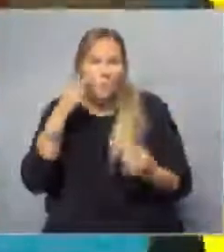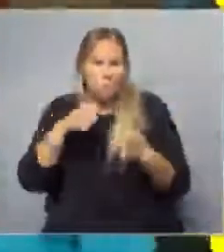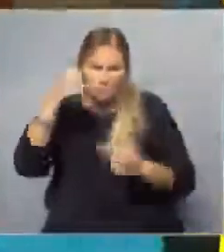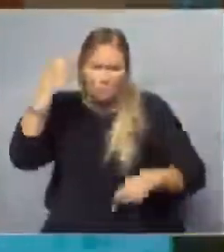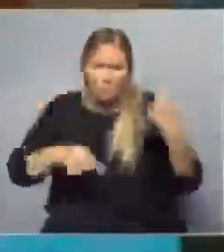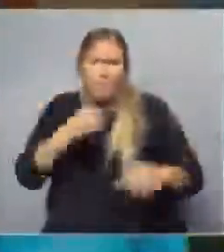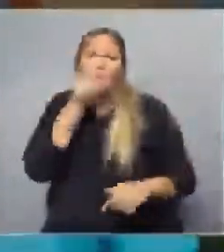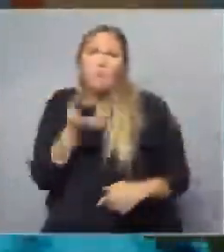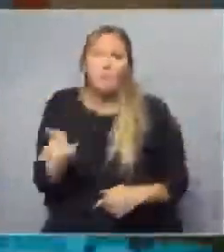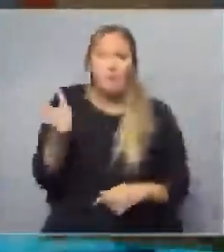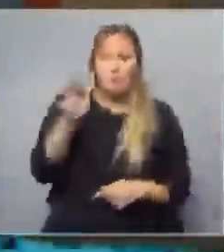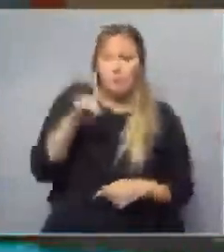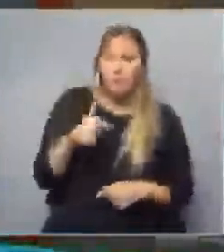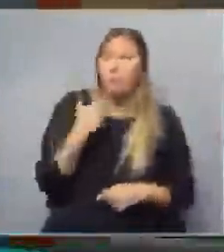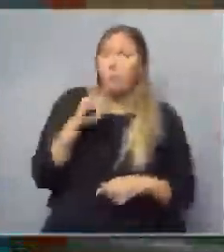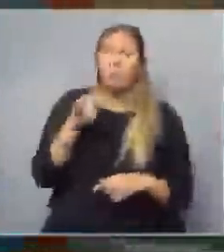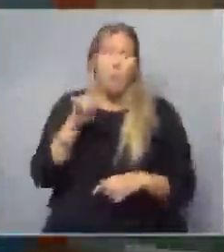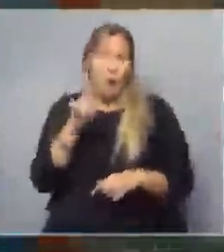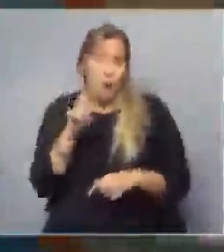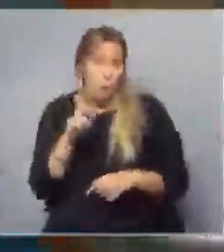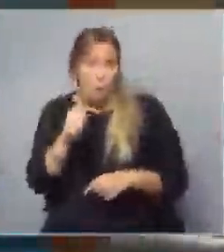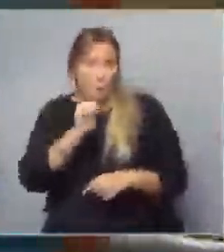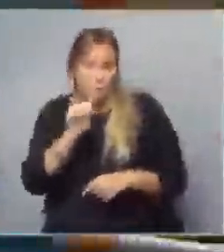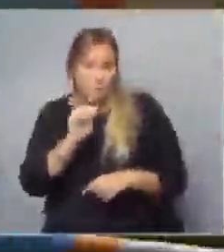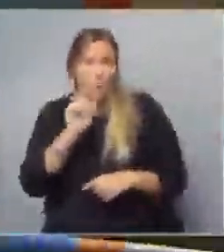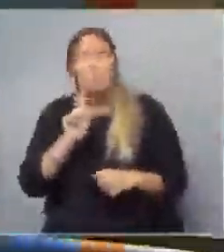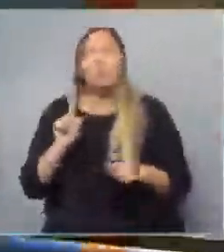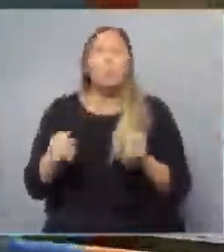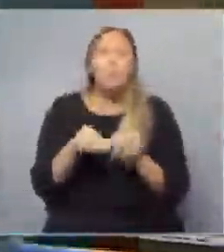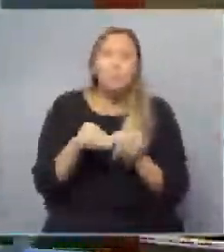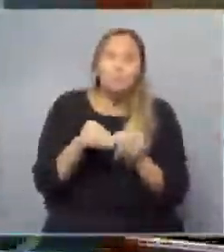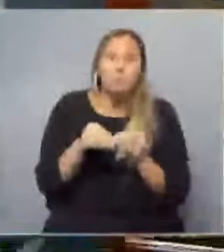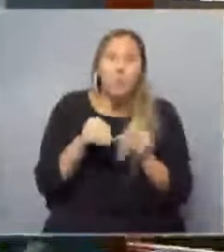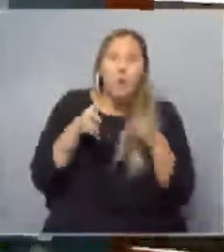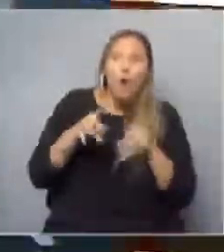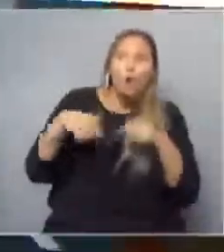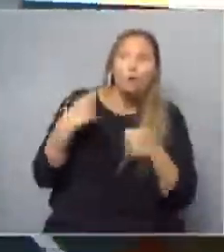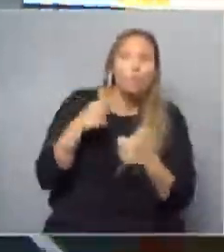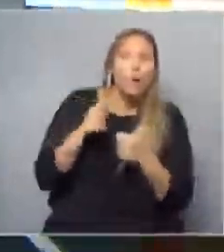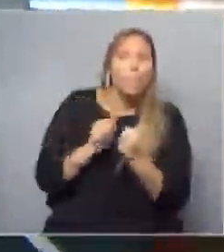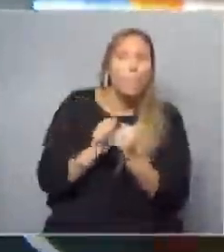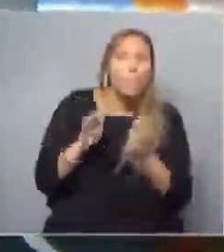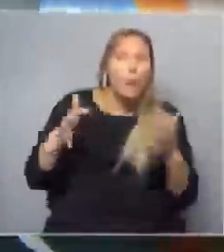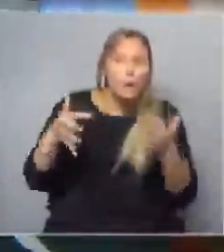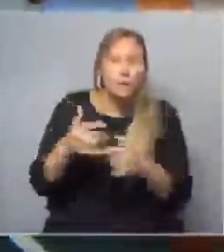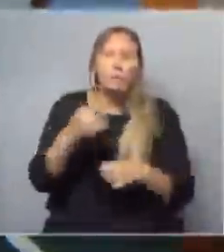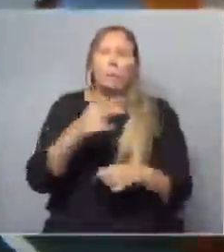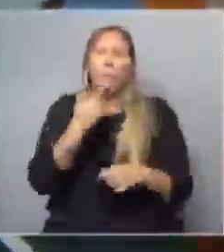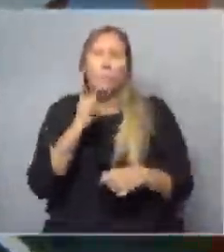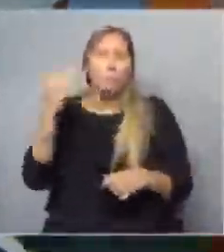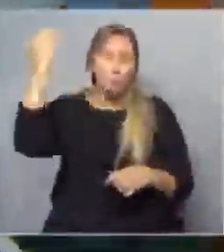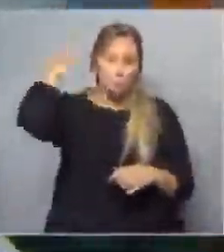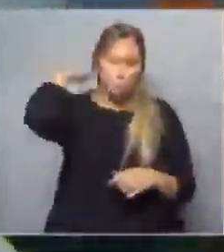por ejemplo, el agua que bebemos, para sumarse a la batalla global contra otras pandemias, como la tuberculosis, o